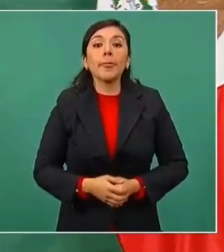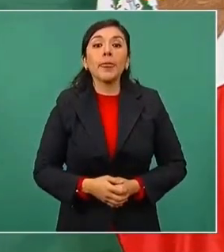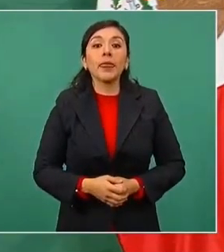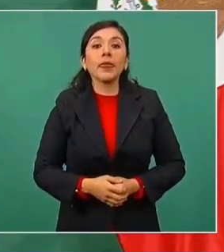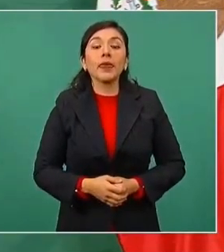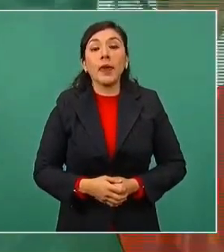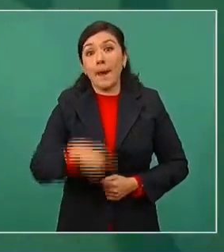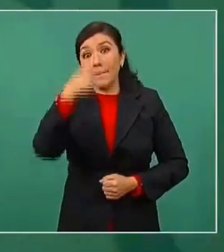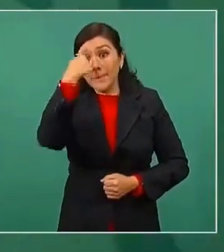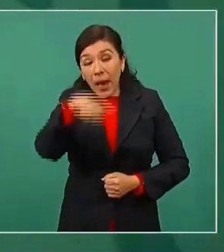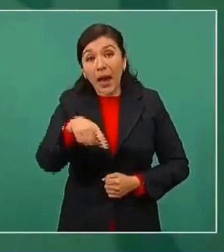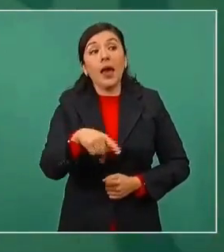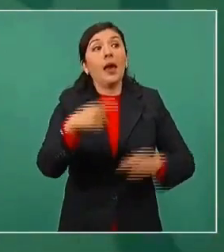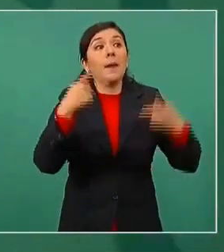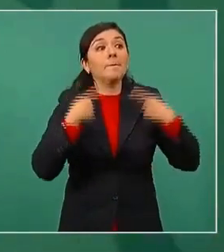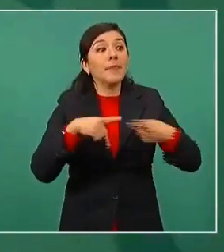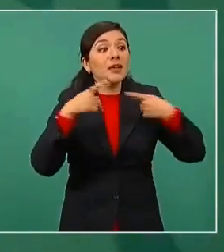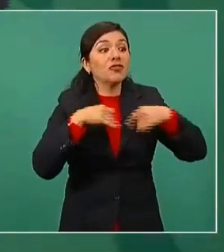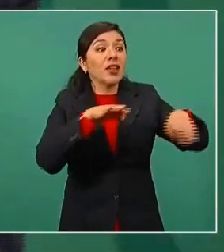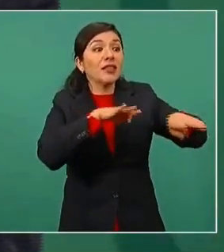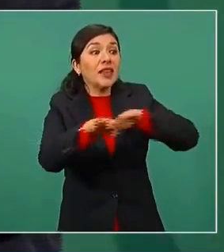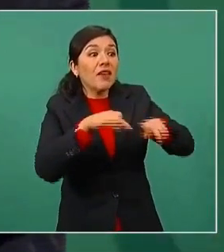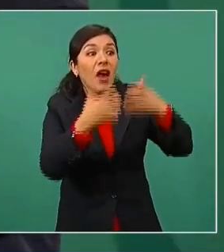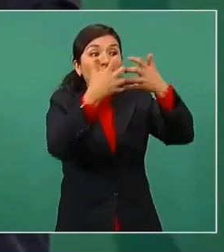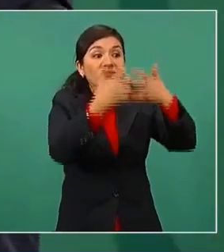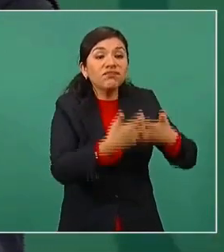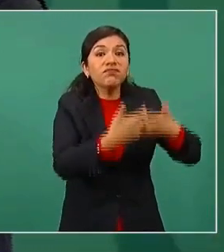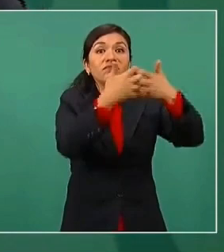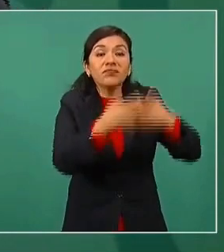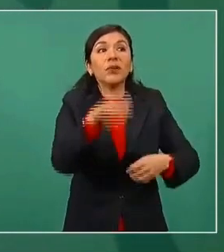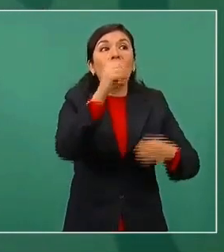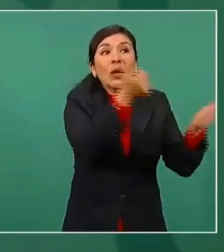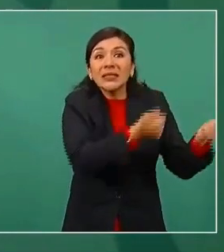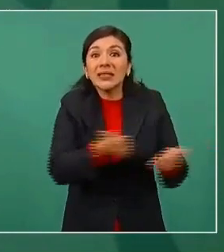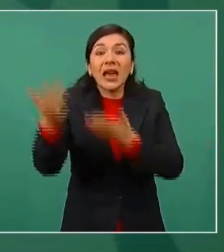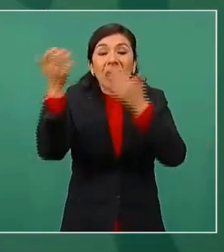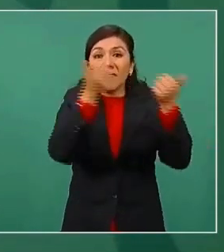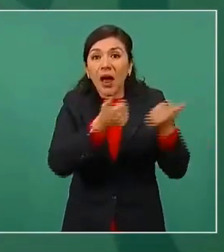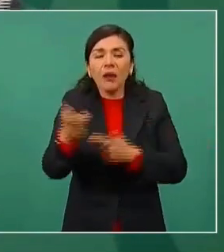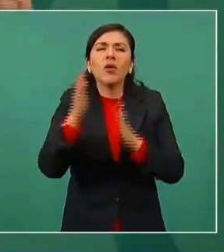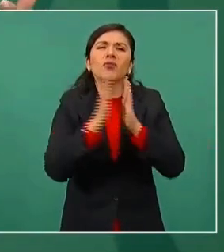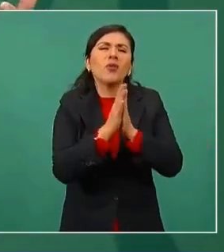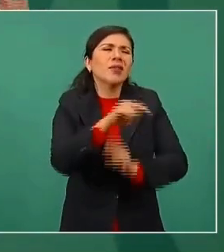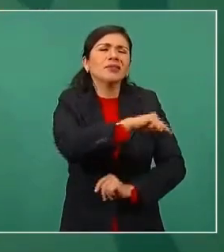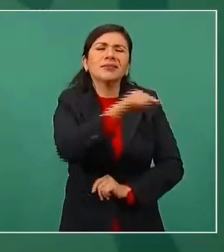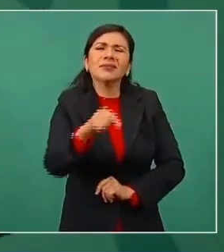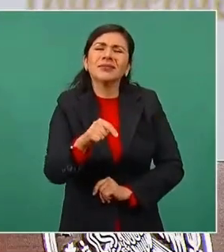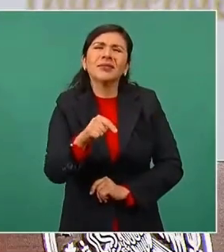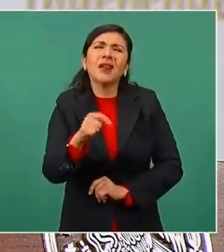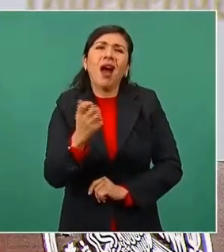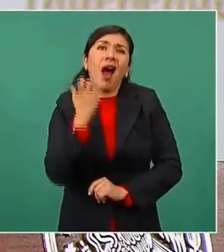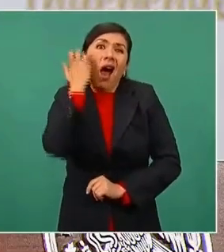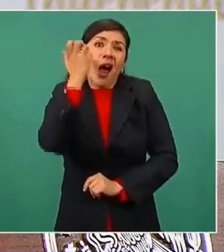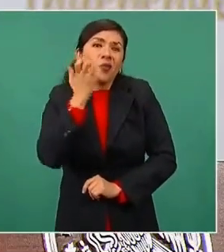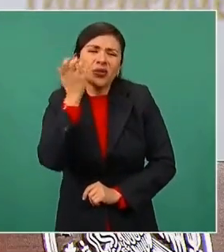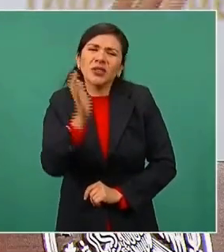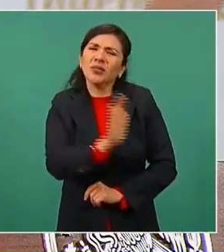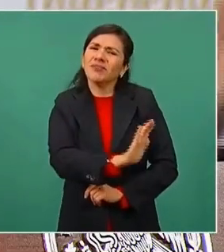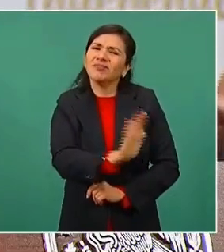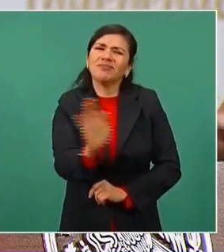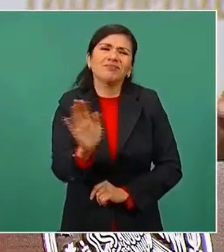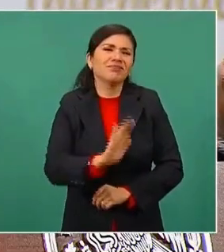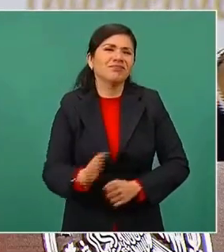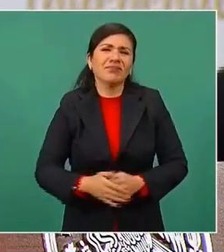a productores, distribuidores, de que no abusaran en